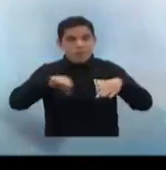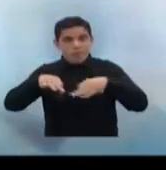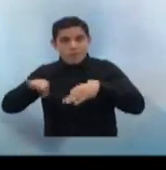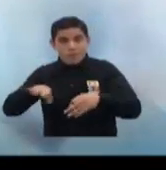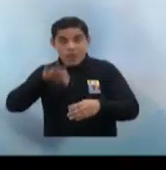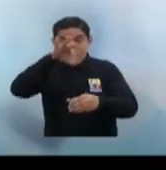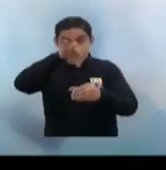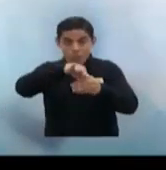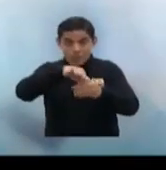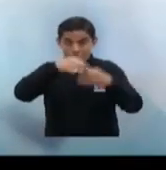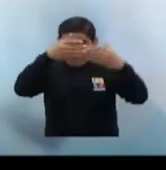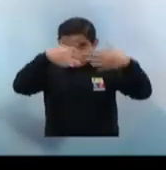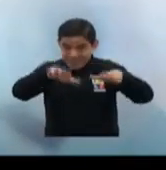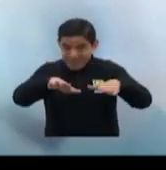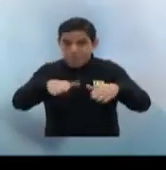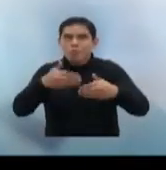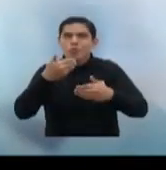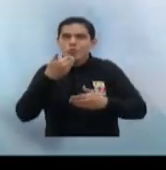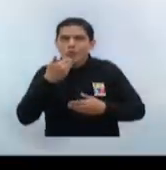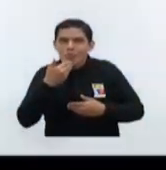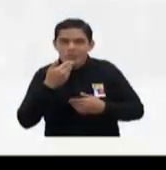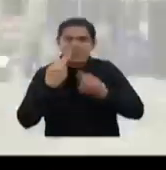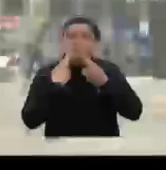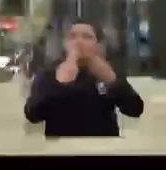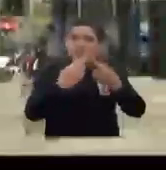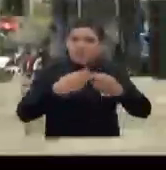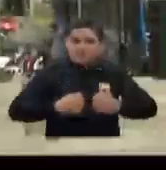Formas de emitir resultados luego de una elección.